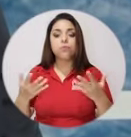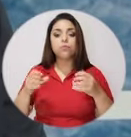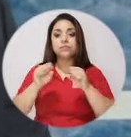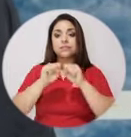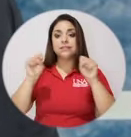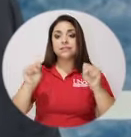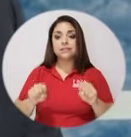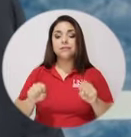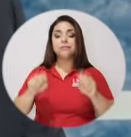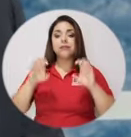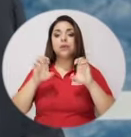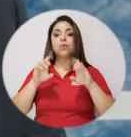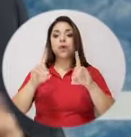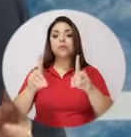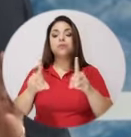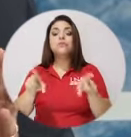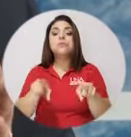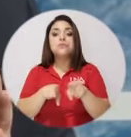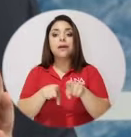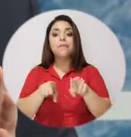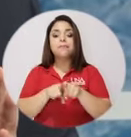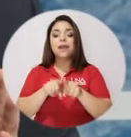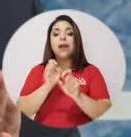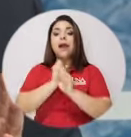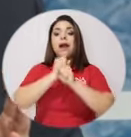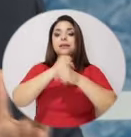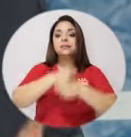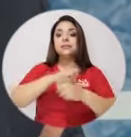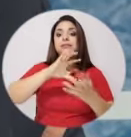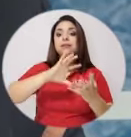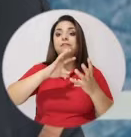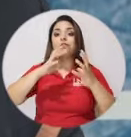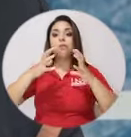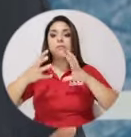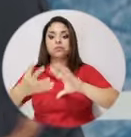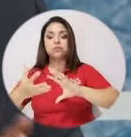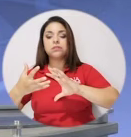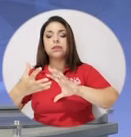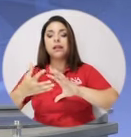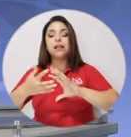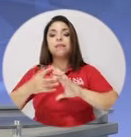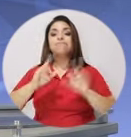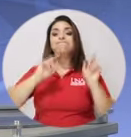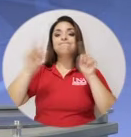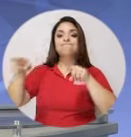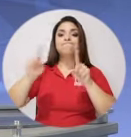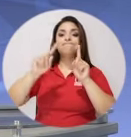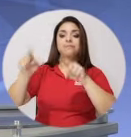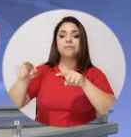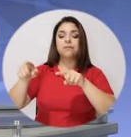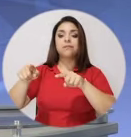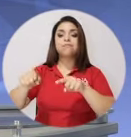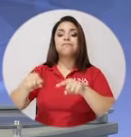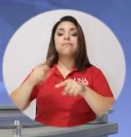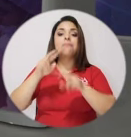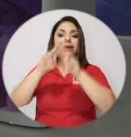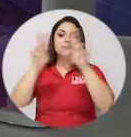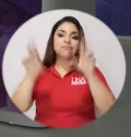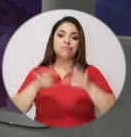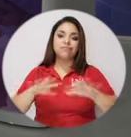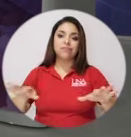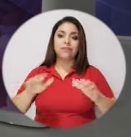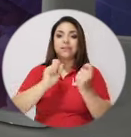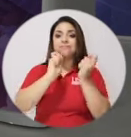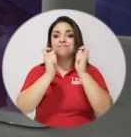sistemas educativos, pues también hacer las transformaciones de la presencialidad a una presencialidad remota, pues tampoco